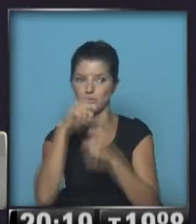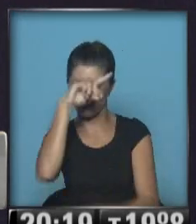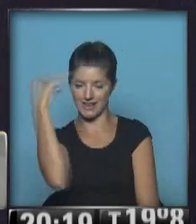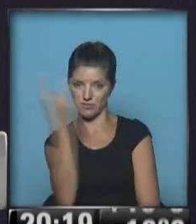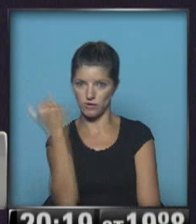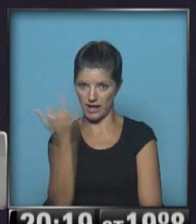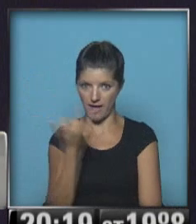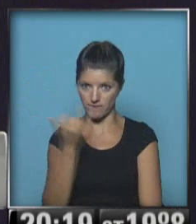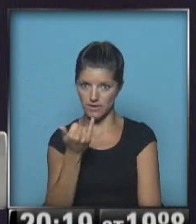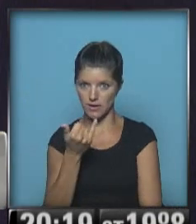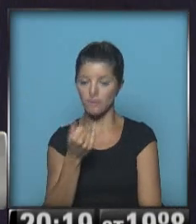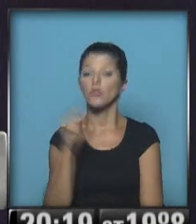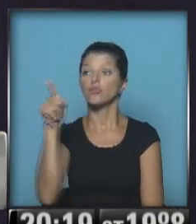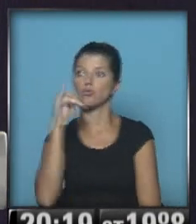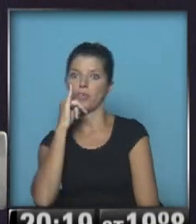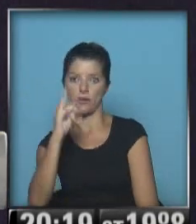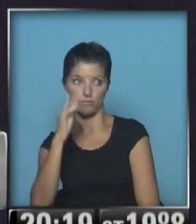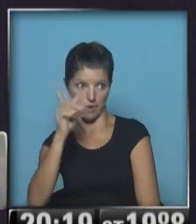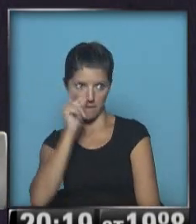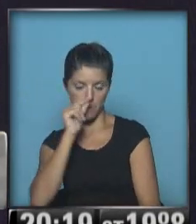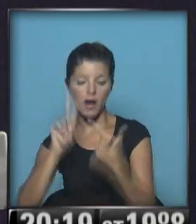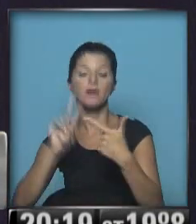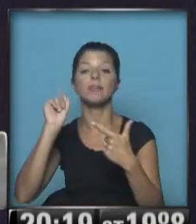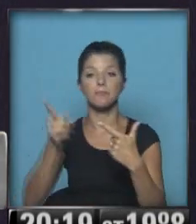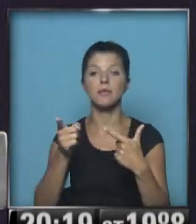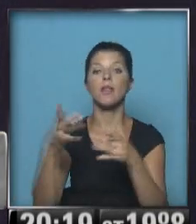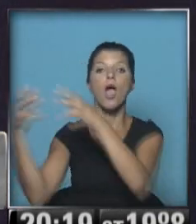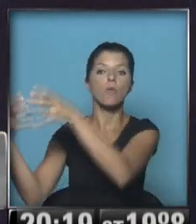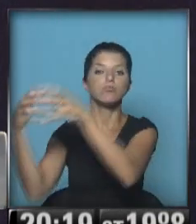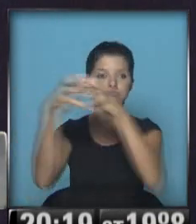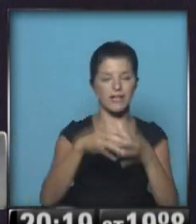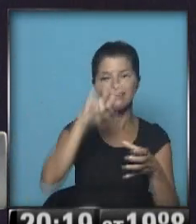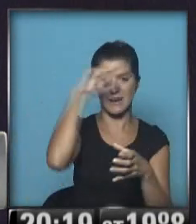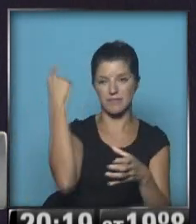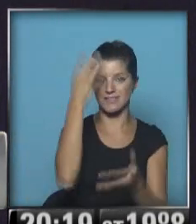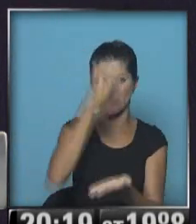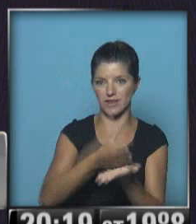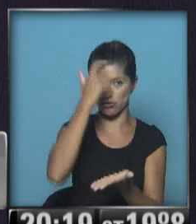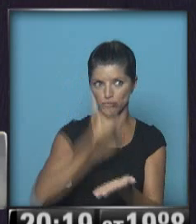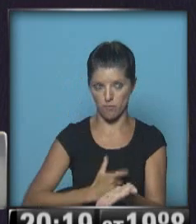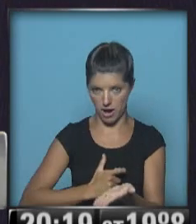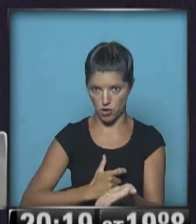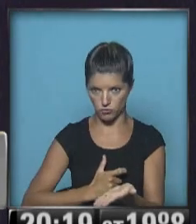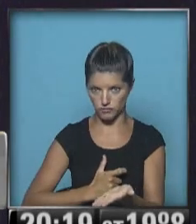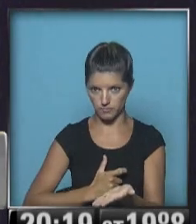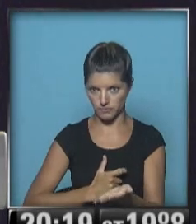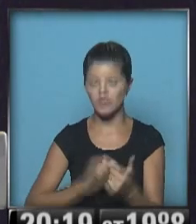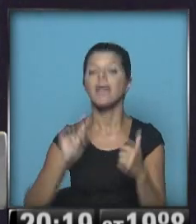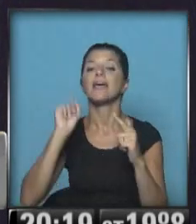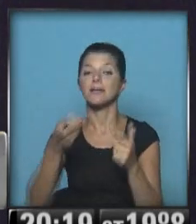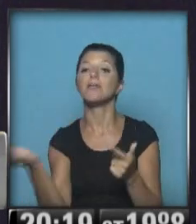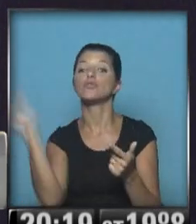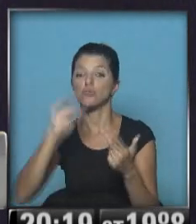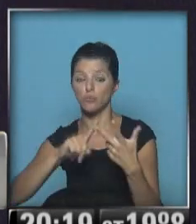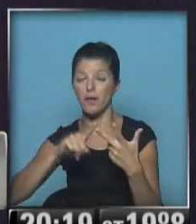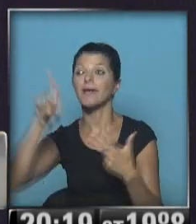ocurre con eso sus denuncias y aparte la visita de la Comisión Interamericana de Derechos Humanos A lo que ya se suma también que en